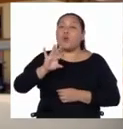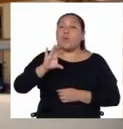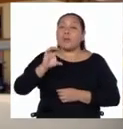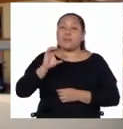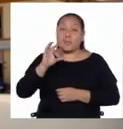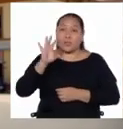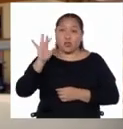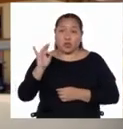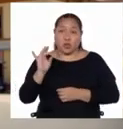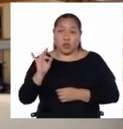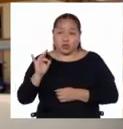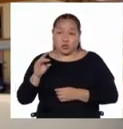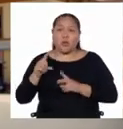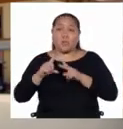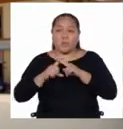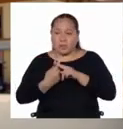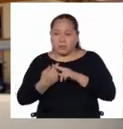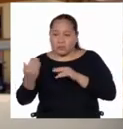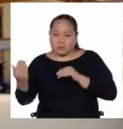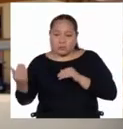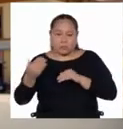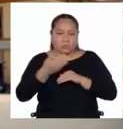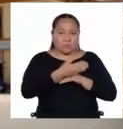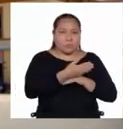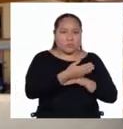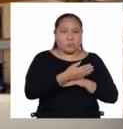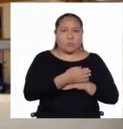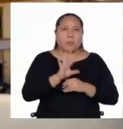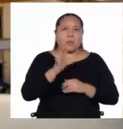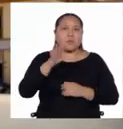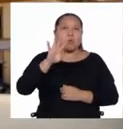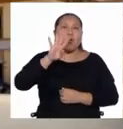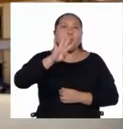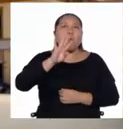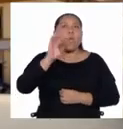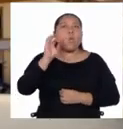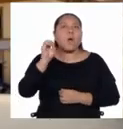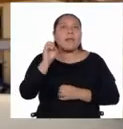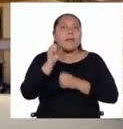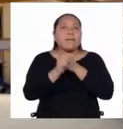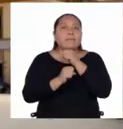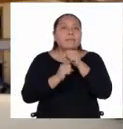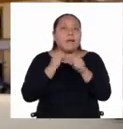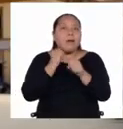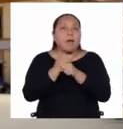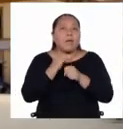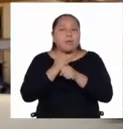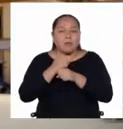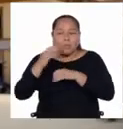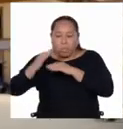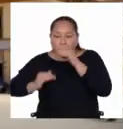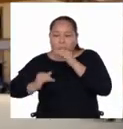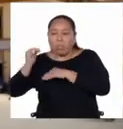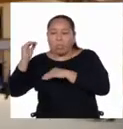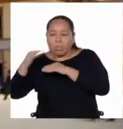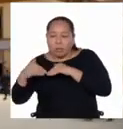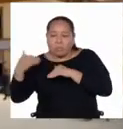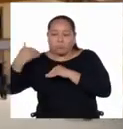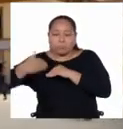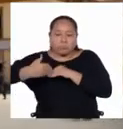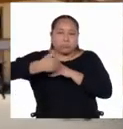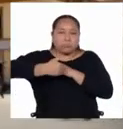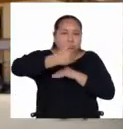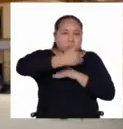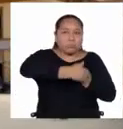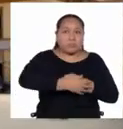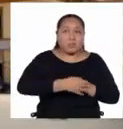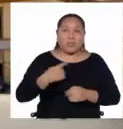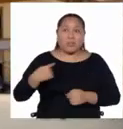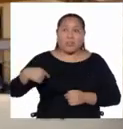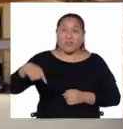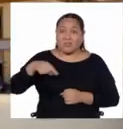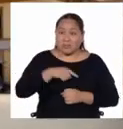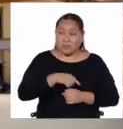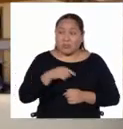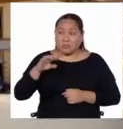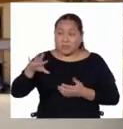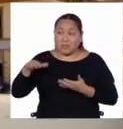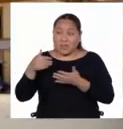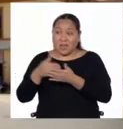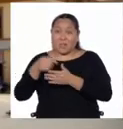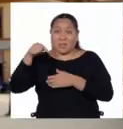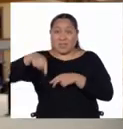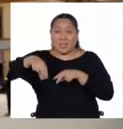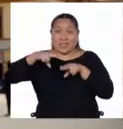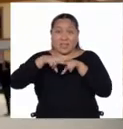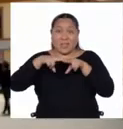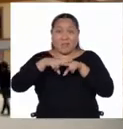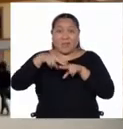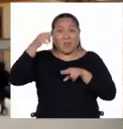Huancayo. Casi 40 años para culminar esta monumental obra. Nosotros hemos llegado en ese ferrocarril hasta